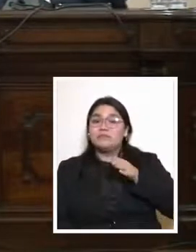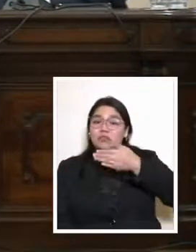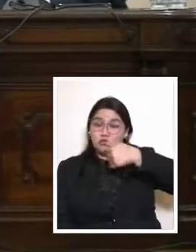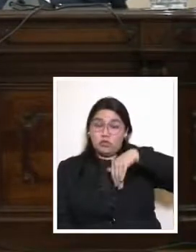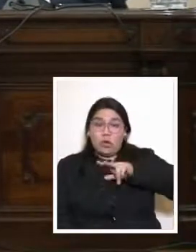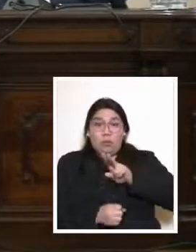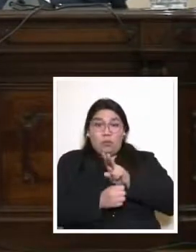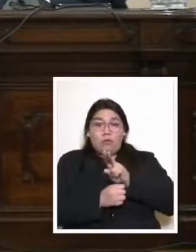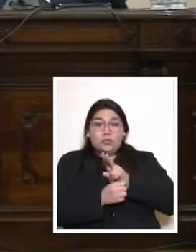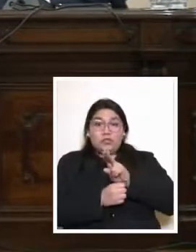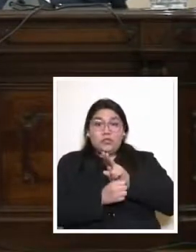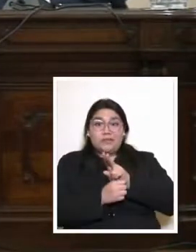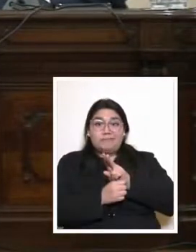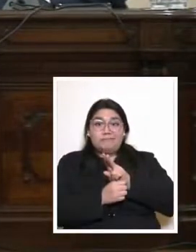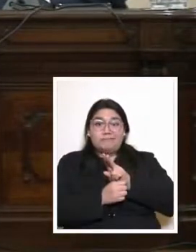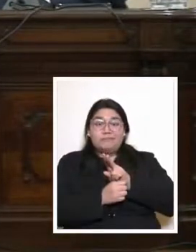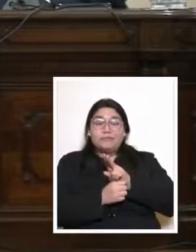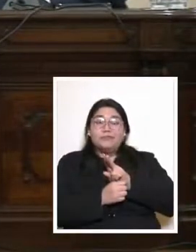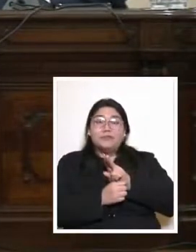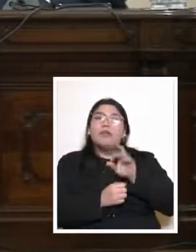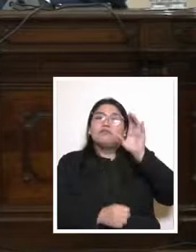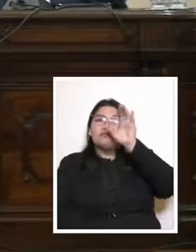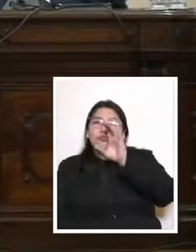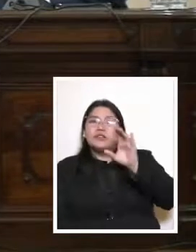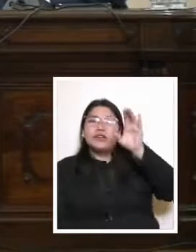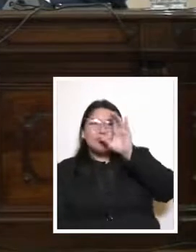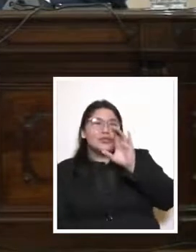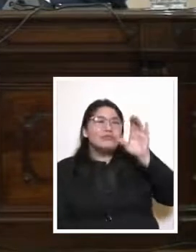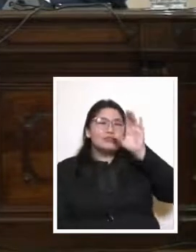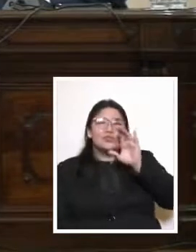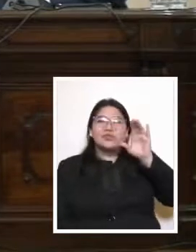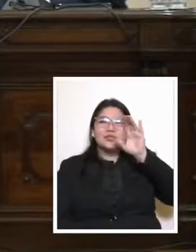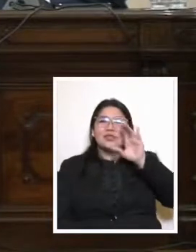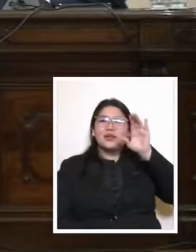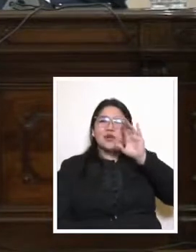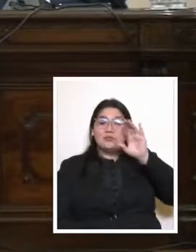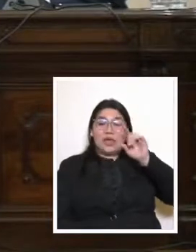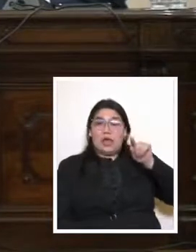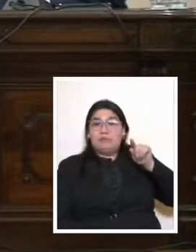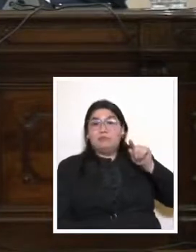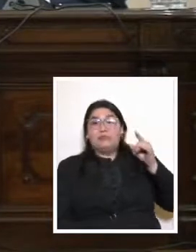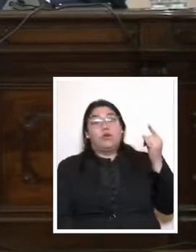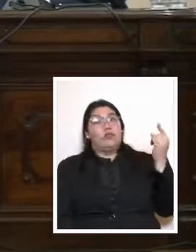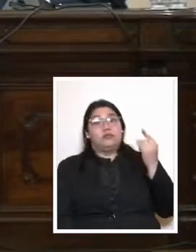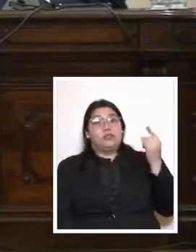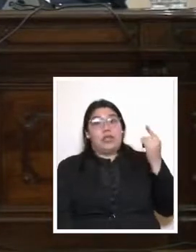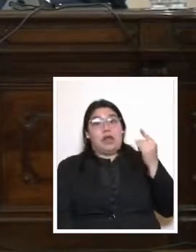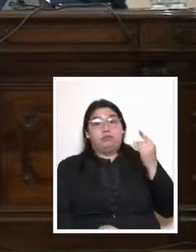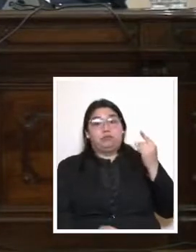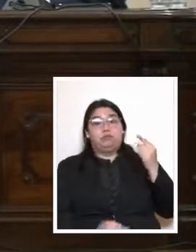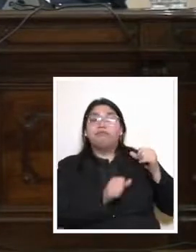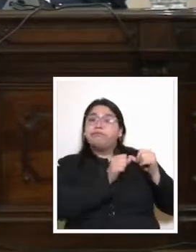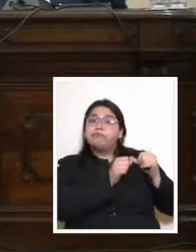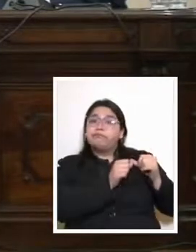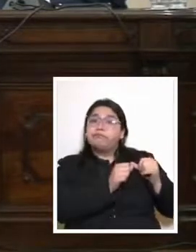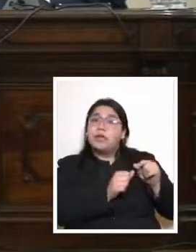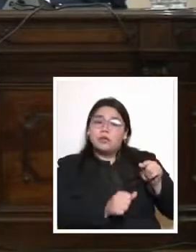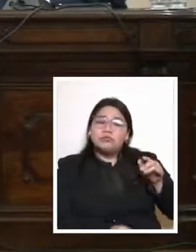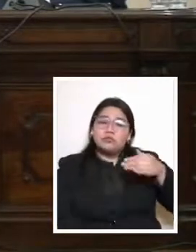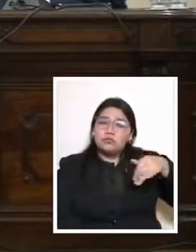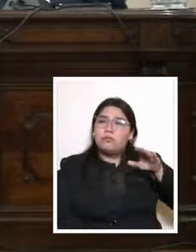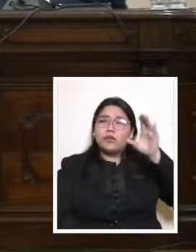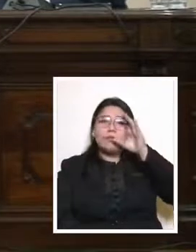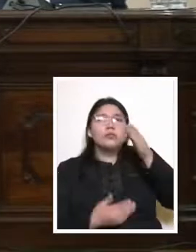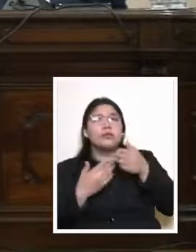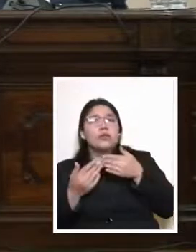como profesores y profesoras hacemos durante todo lo que dura nuestra carrera profesional, para poder buscar instancias